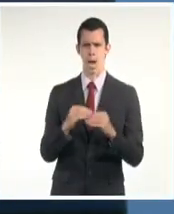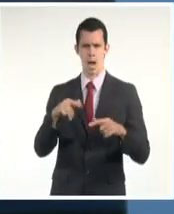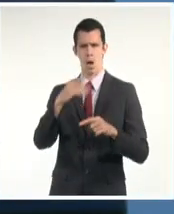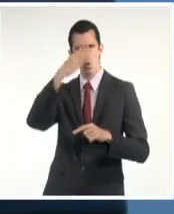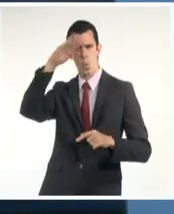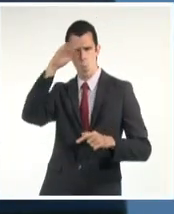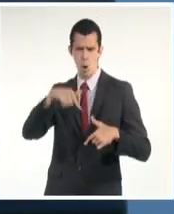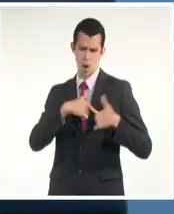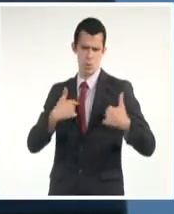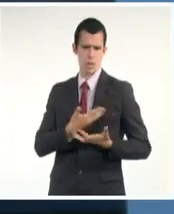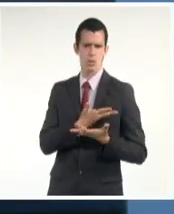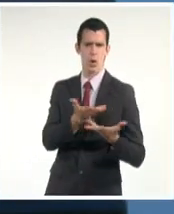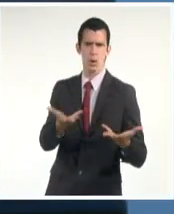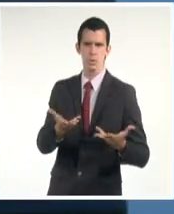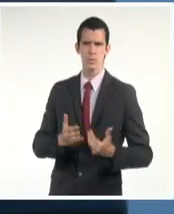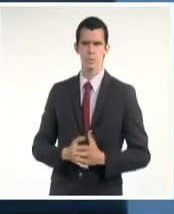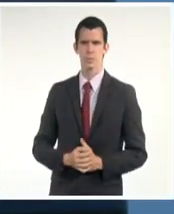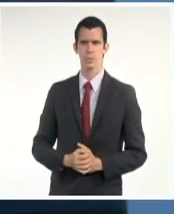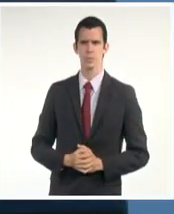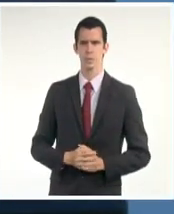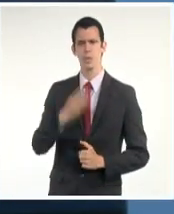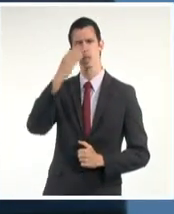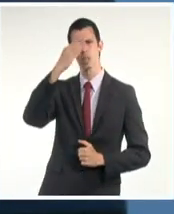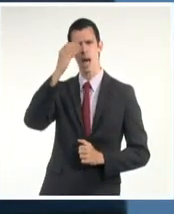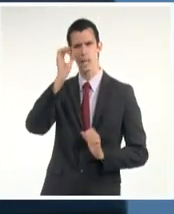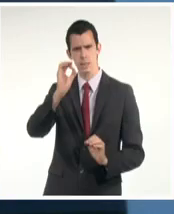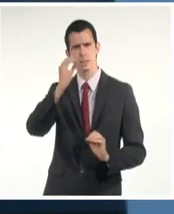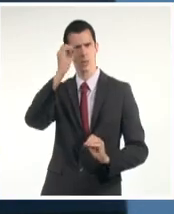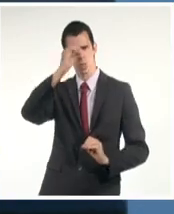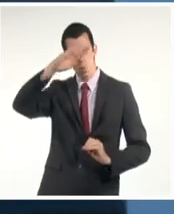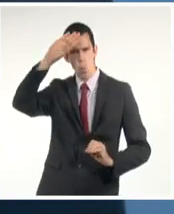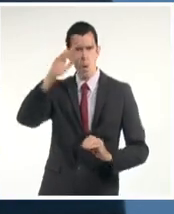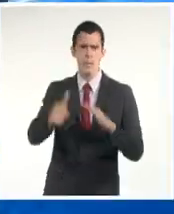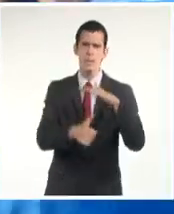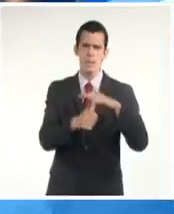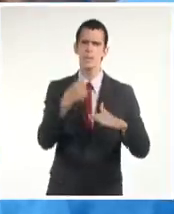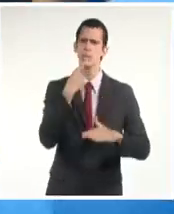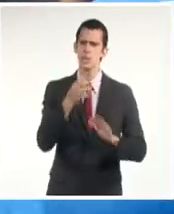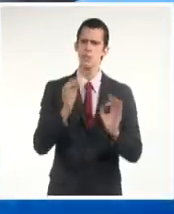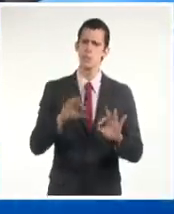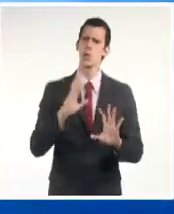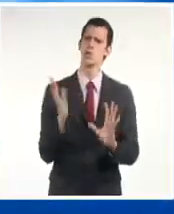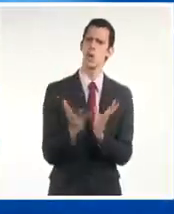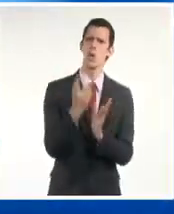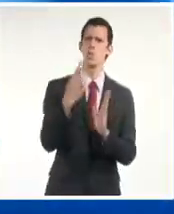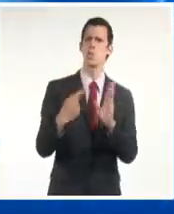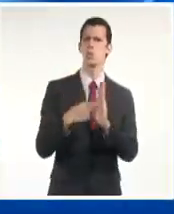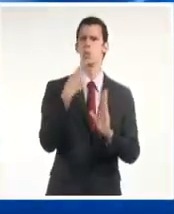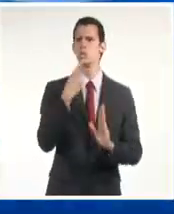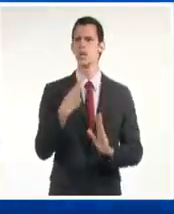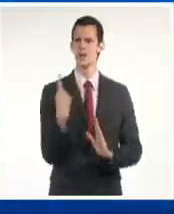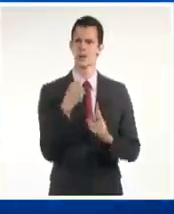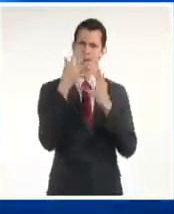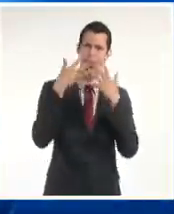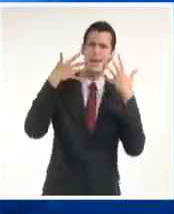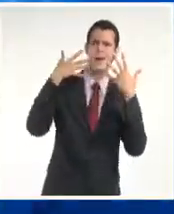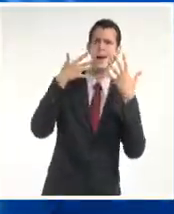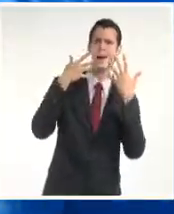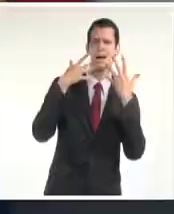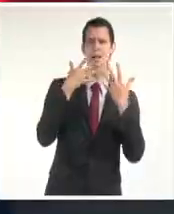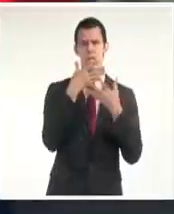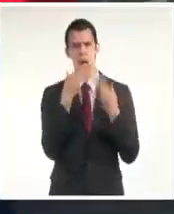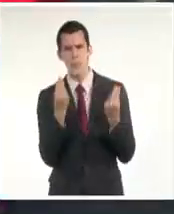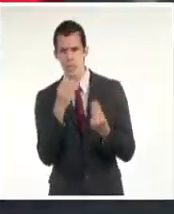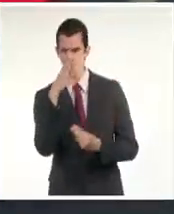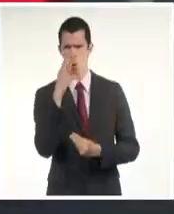presidente Díaz-Canel, y los cubanos presentes demostraron que nada podrá apagar la alegría de este pueblo y